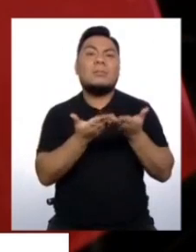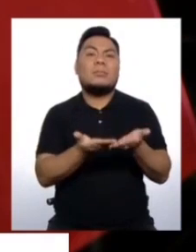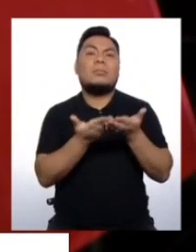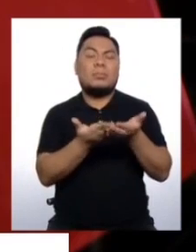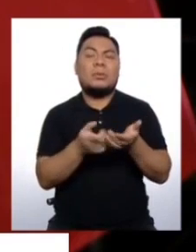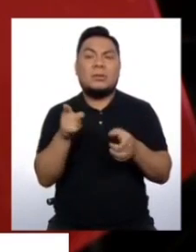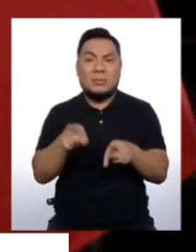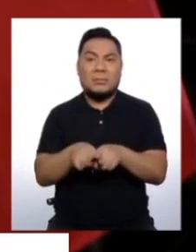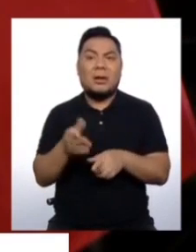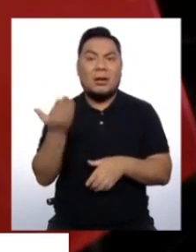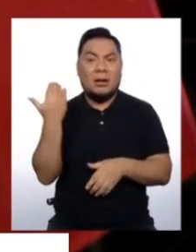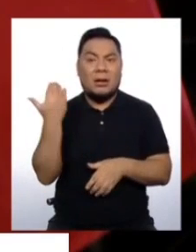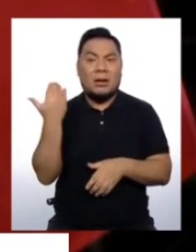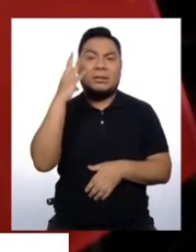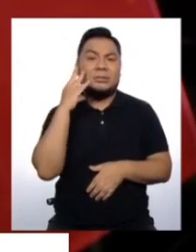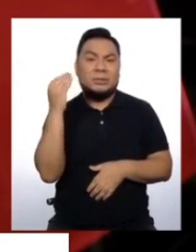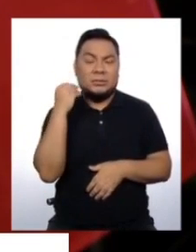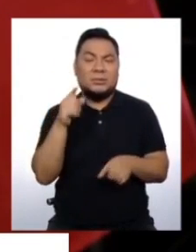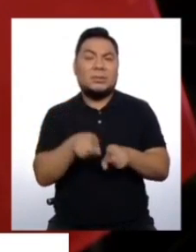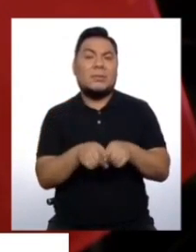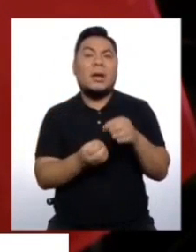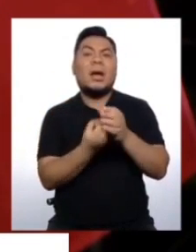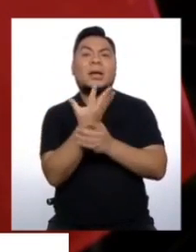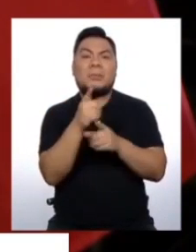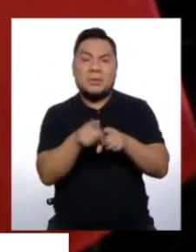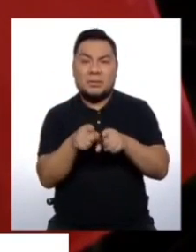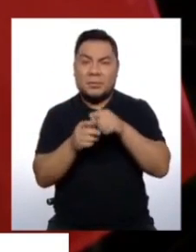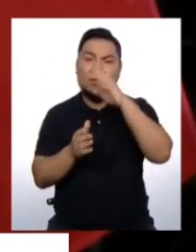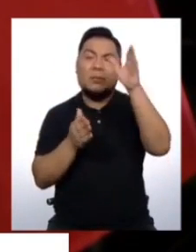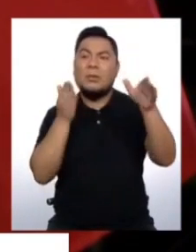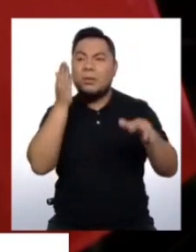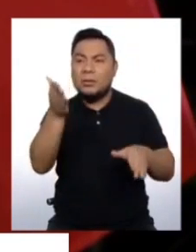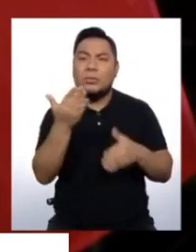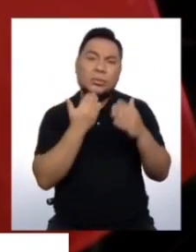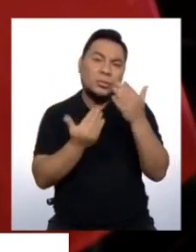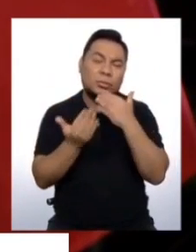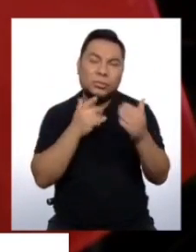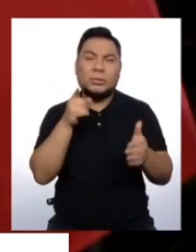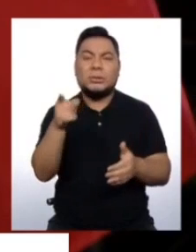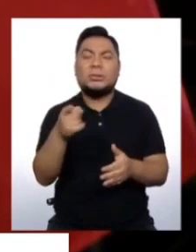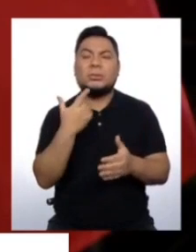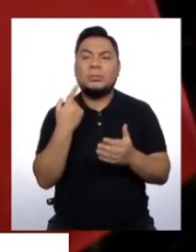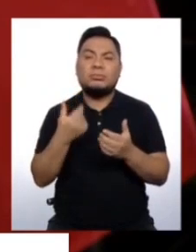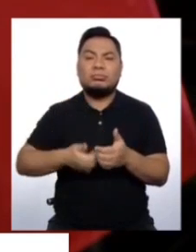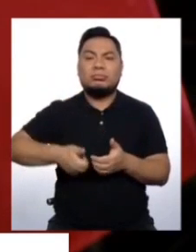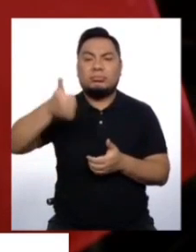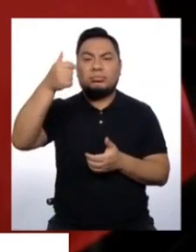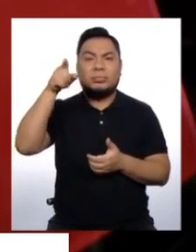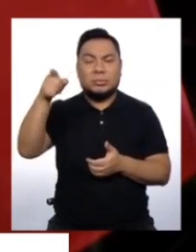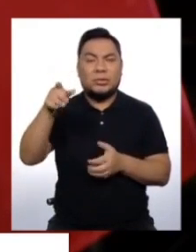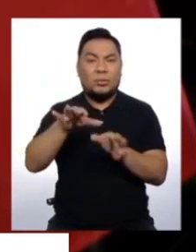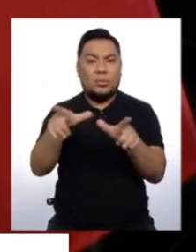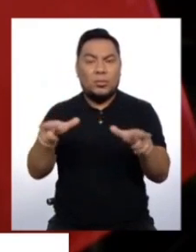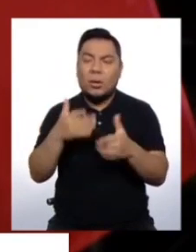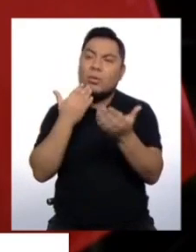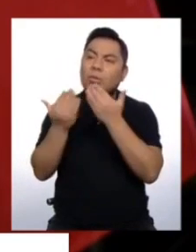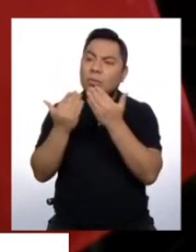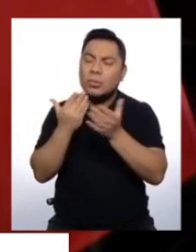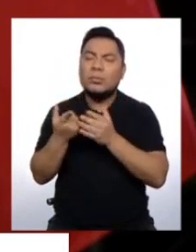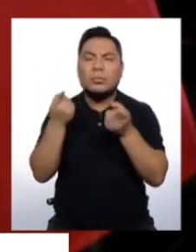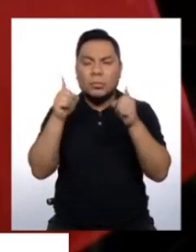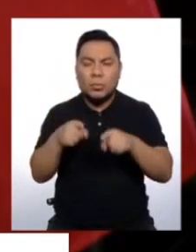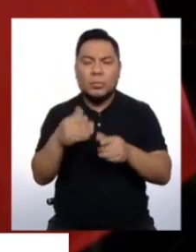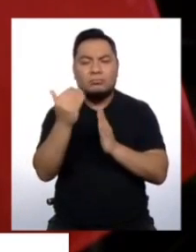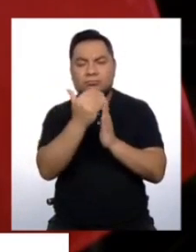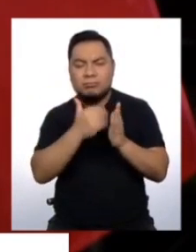ha estado en Chiclayo, ayer ha estado también en Arequipa, coordinando con las autoridades regionales, con los